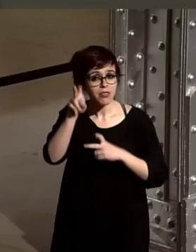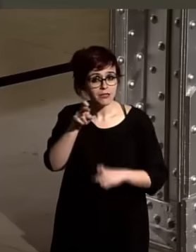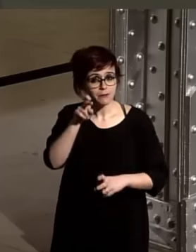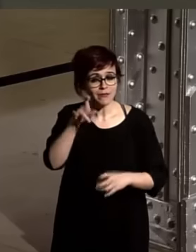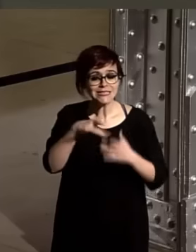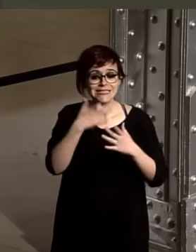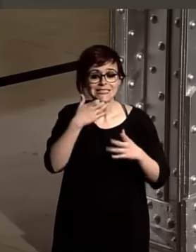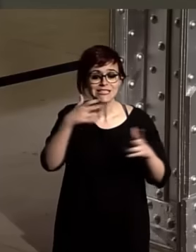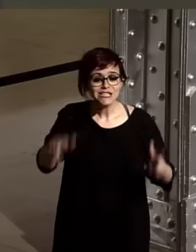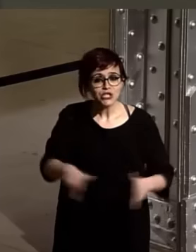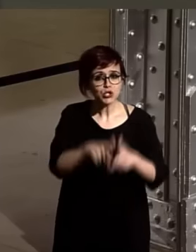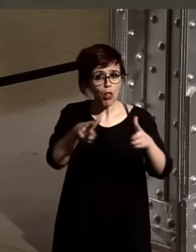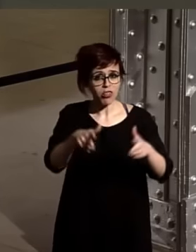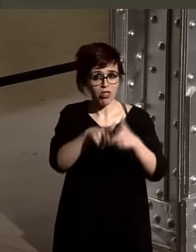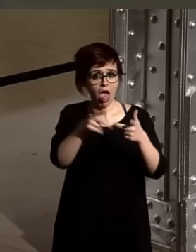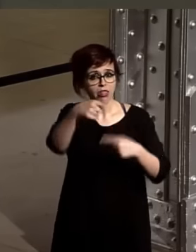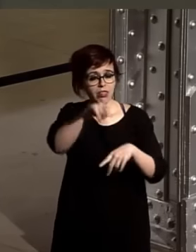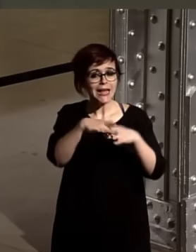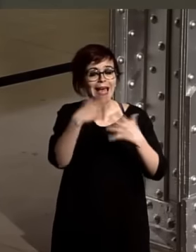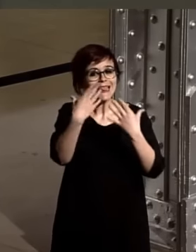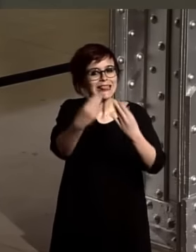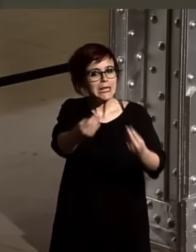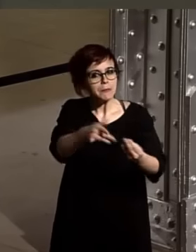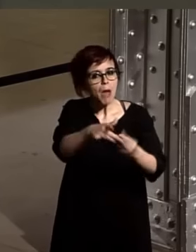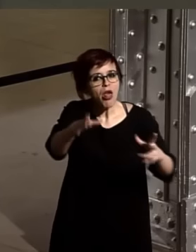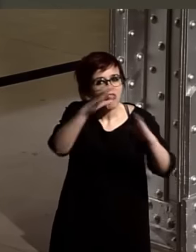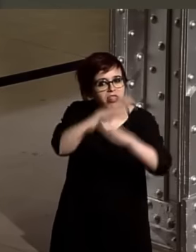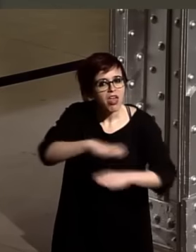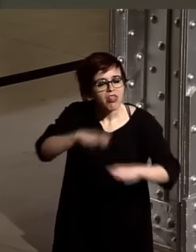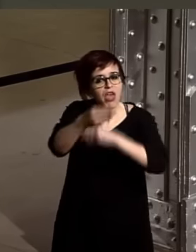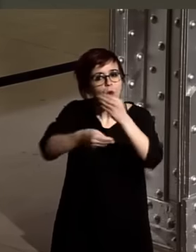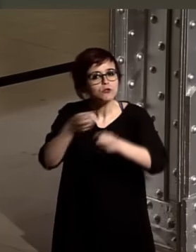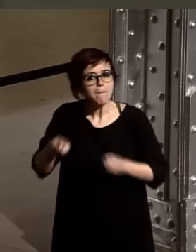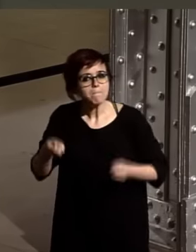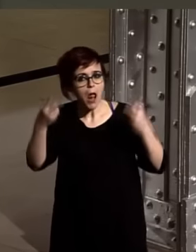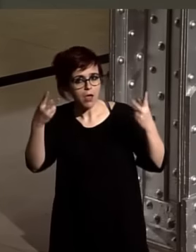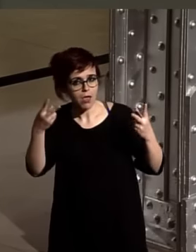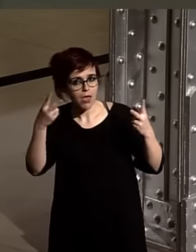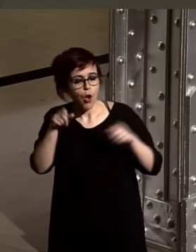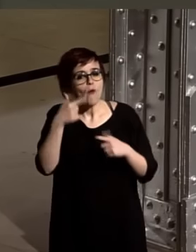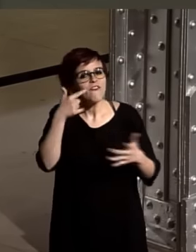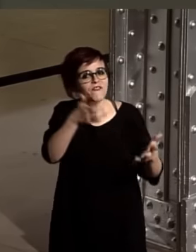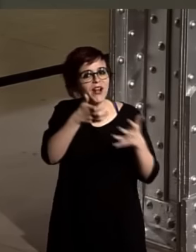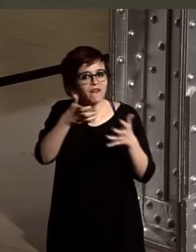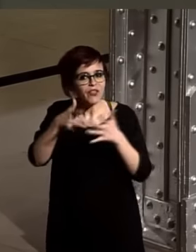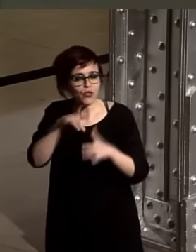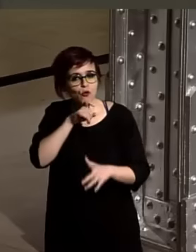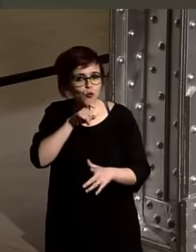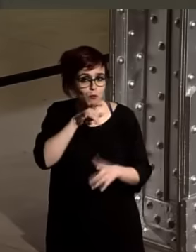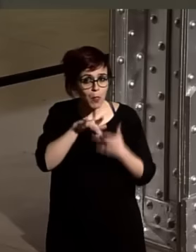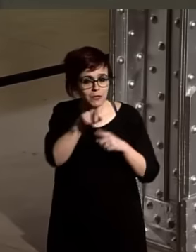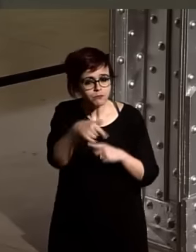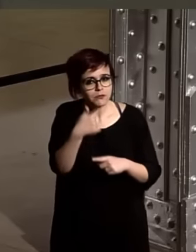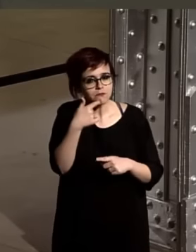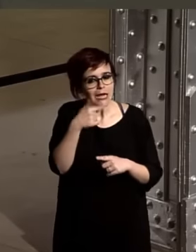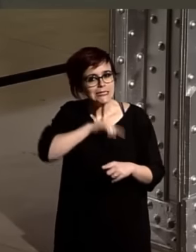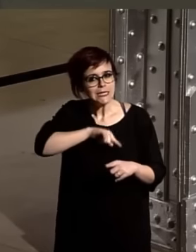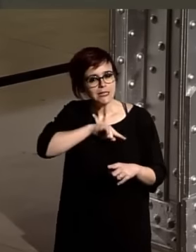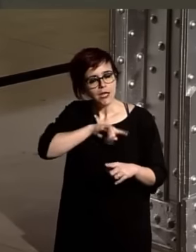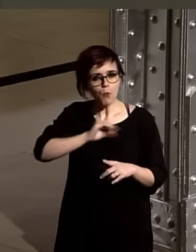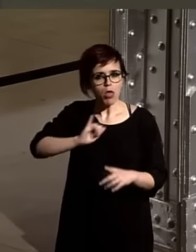la sociedad entiende Para qué sirve la ciencia Cuáles son los beneficios que van a percibir de de estas investigaciones la defenderán y